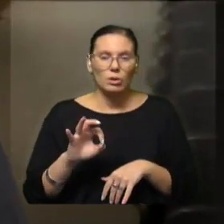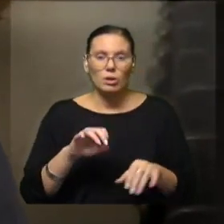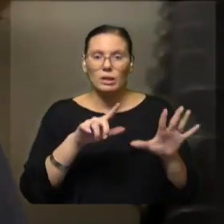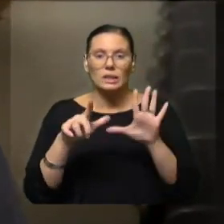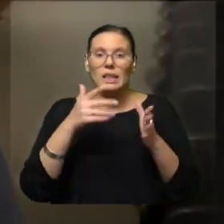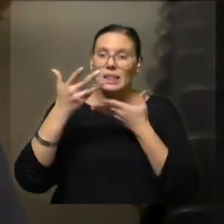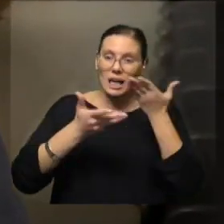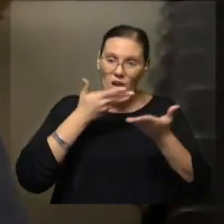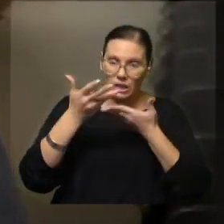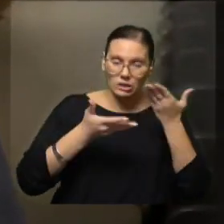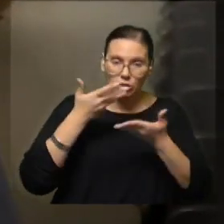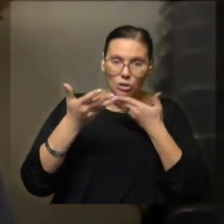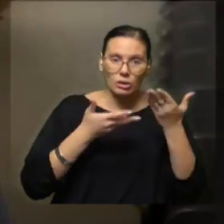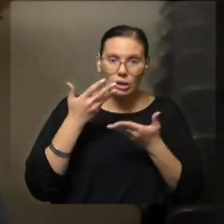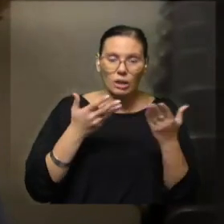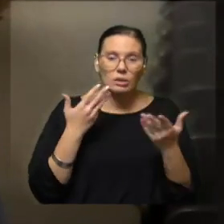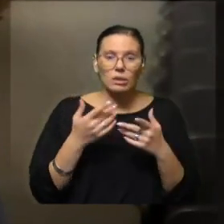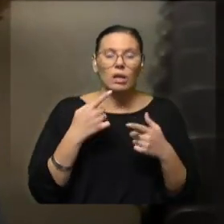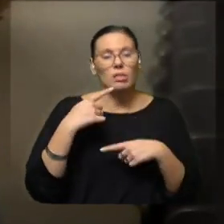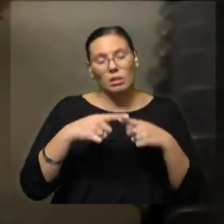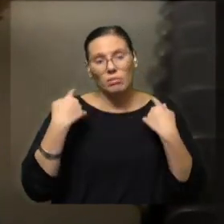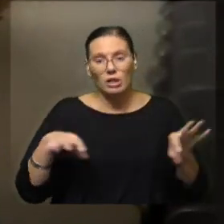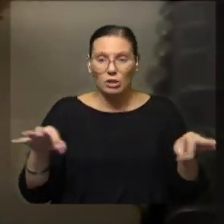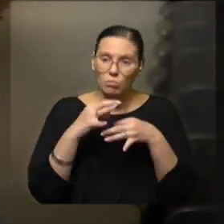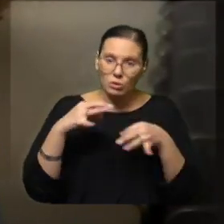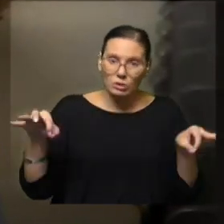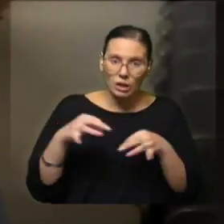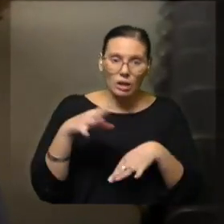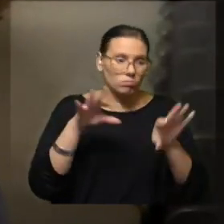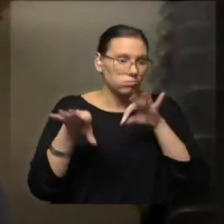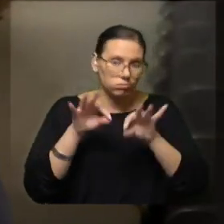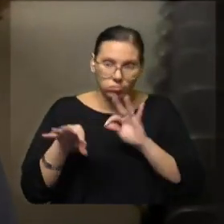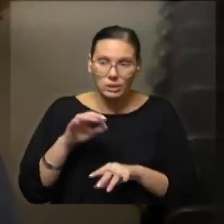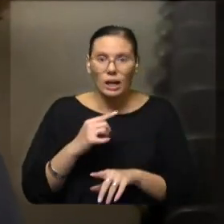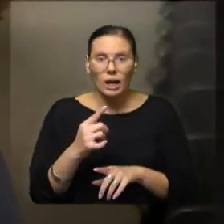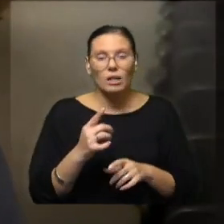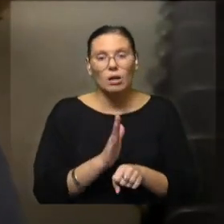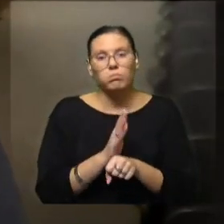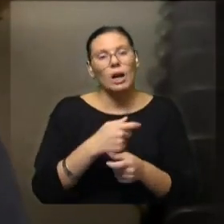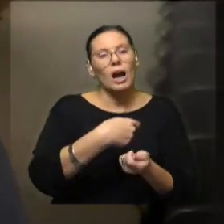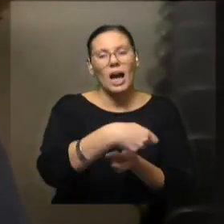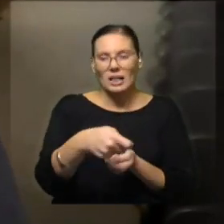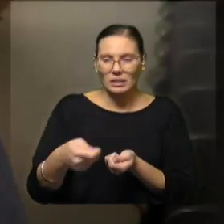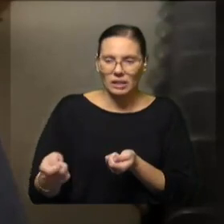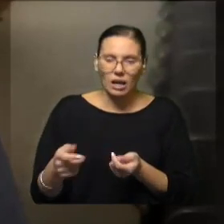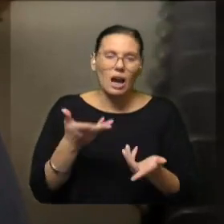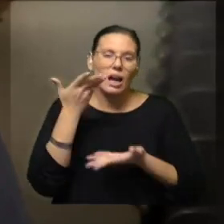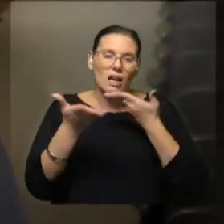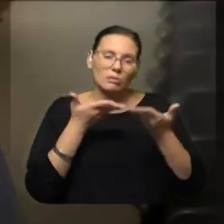7 canciones. Es un tarot musical. Dentro de ese tarot musical, cada carta de ese tarot es una